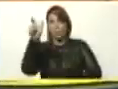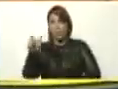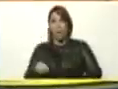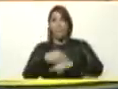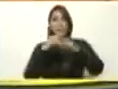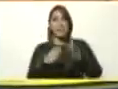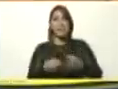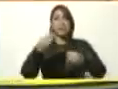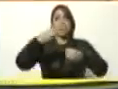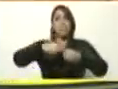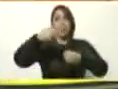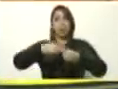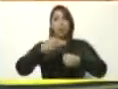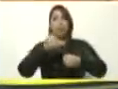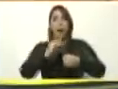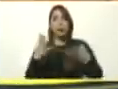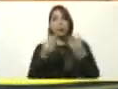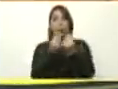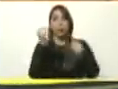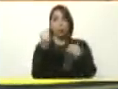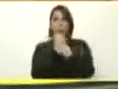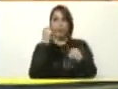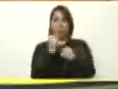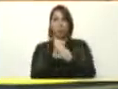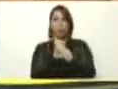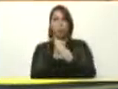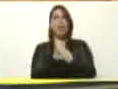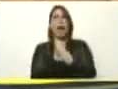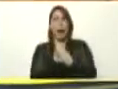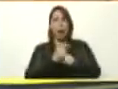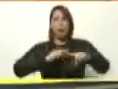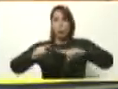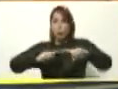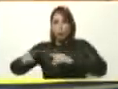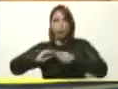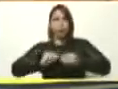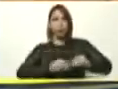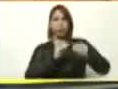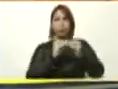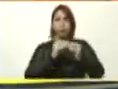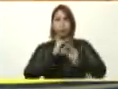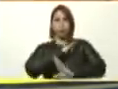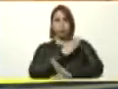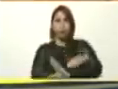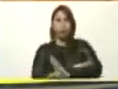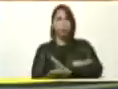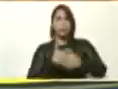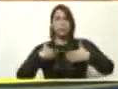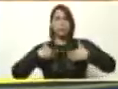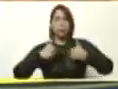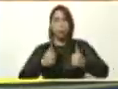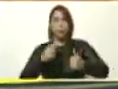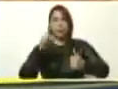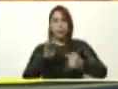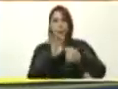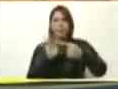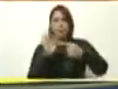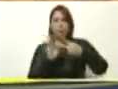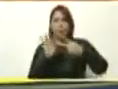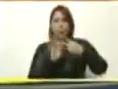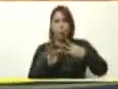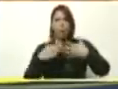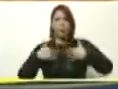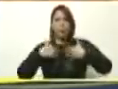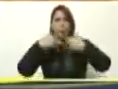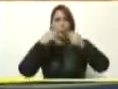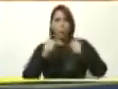de Petróleo está con la clase obrera ya tomando medidas para reforzar la seguridad, el funcionamiento seguro